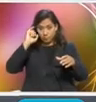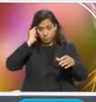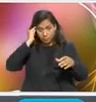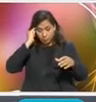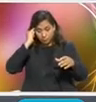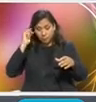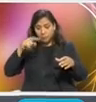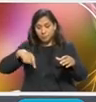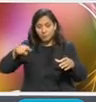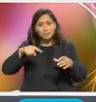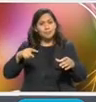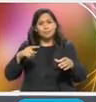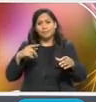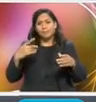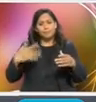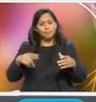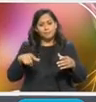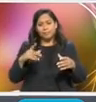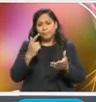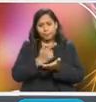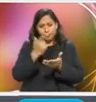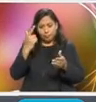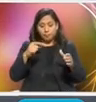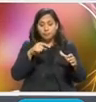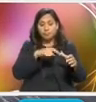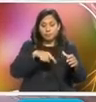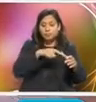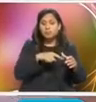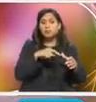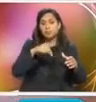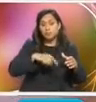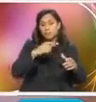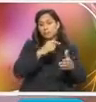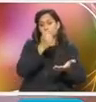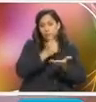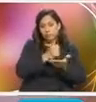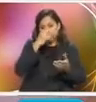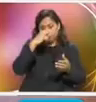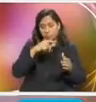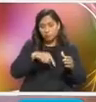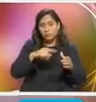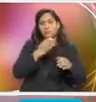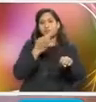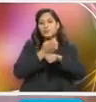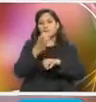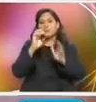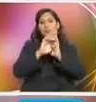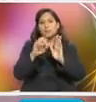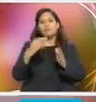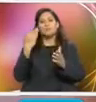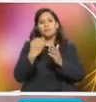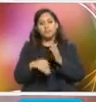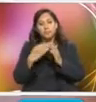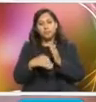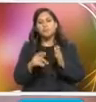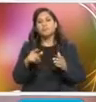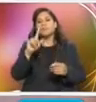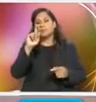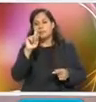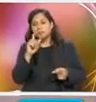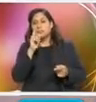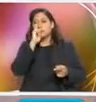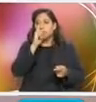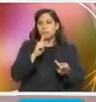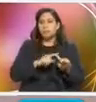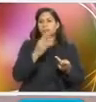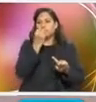es muy estrecha, ¿no? Esto implica, insisto, un estado en el que hay falta de servicios y acceso